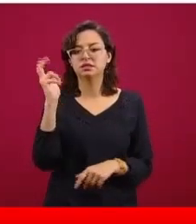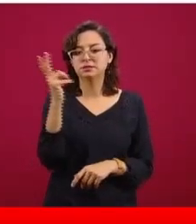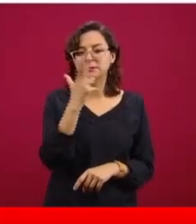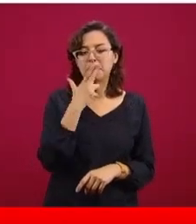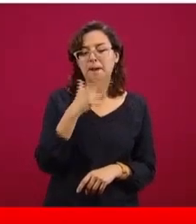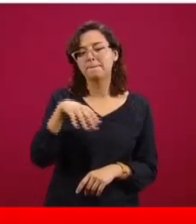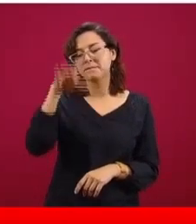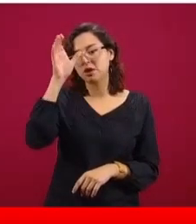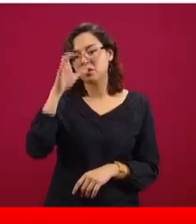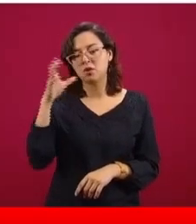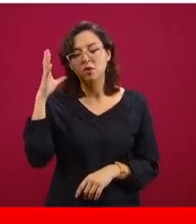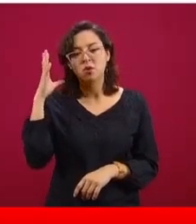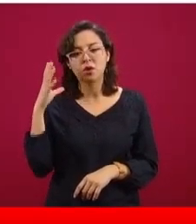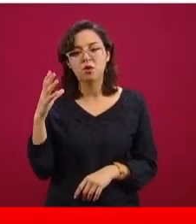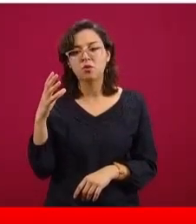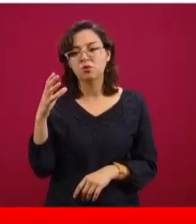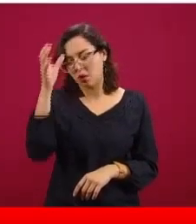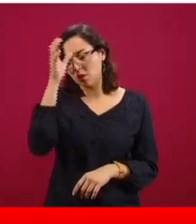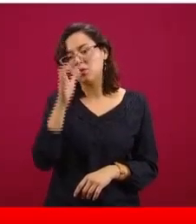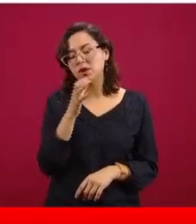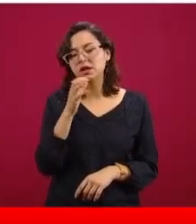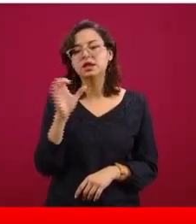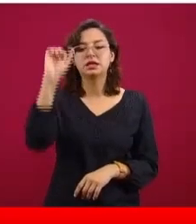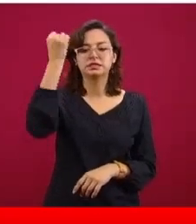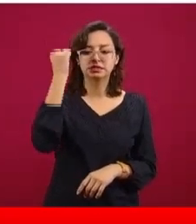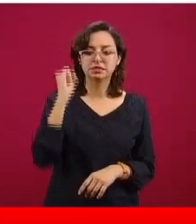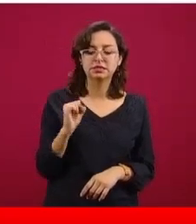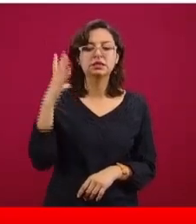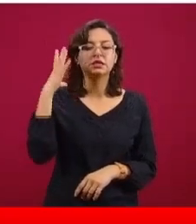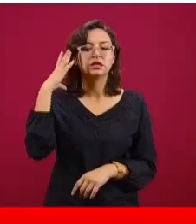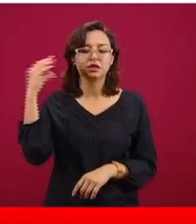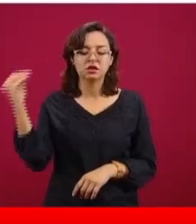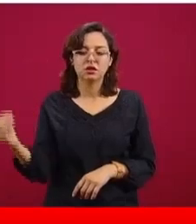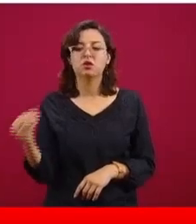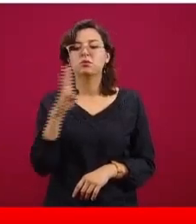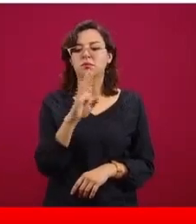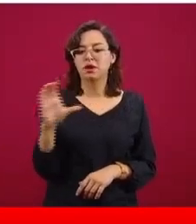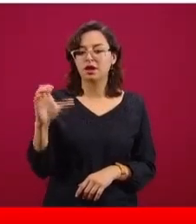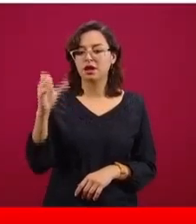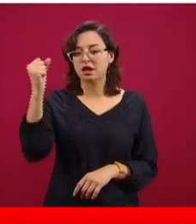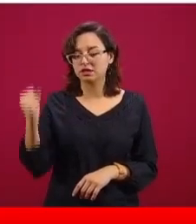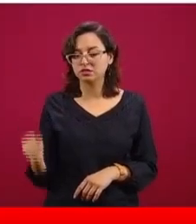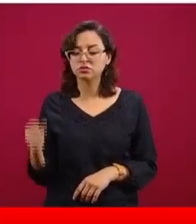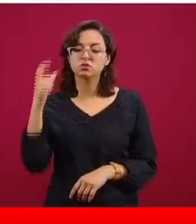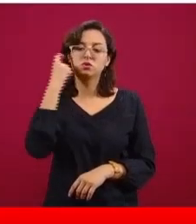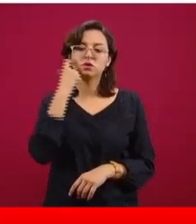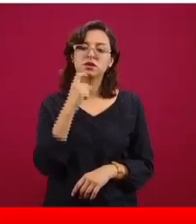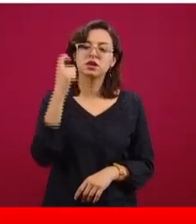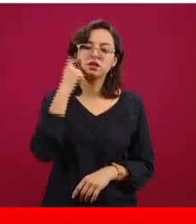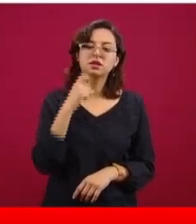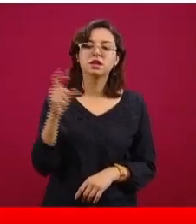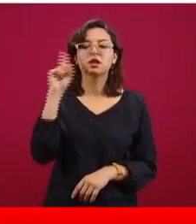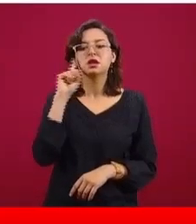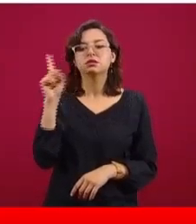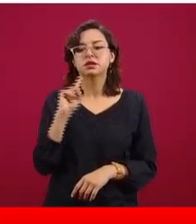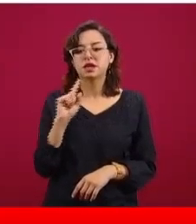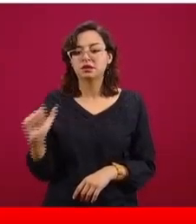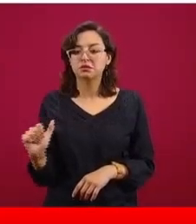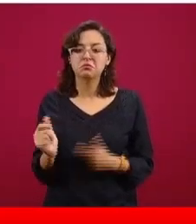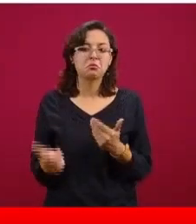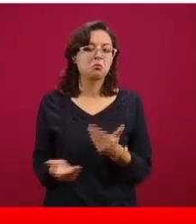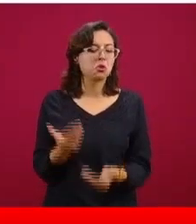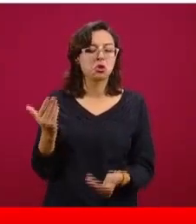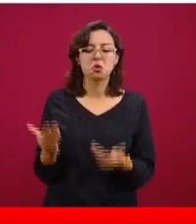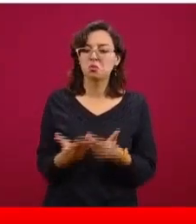sinaloa es de números bajos colima baja sur guerrero este números bajos zacatecas este número